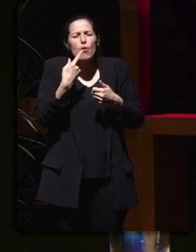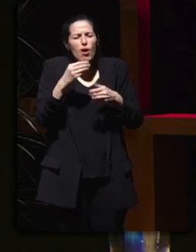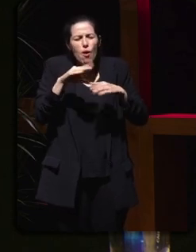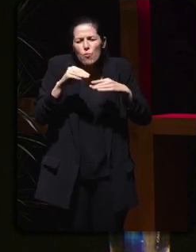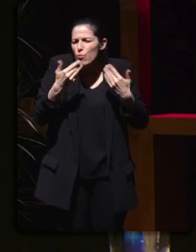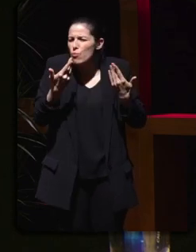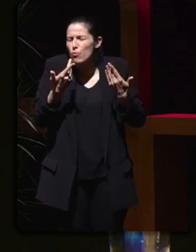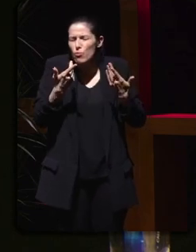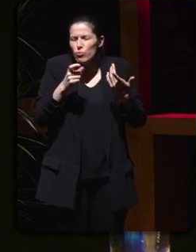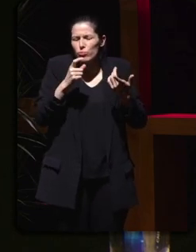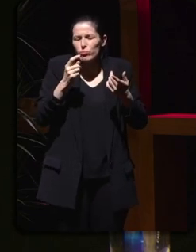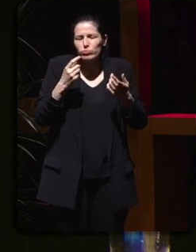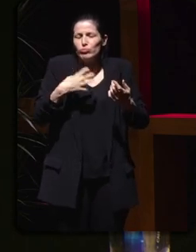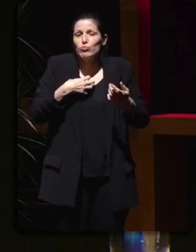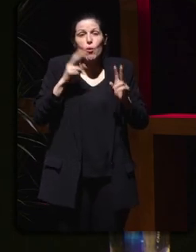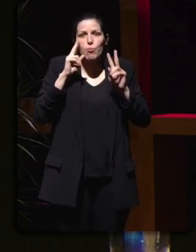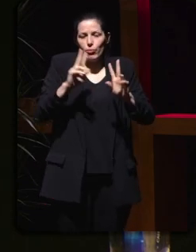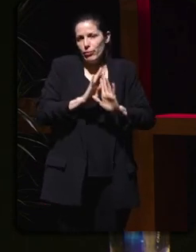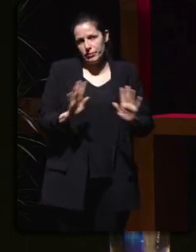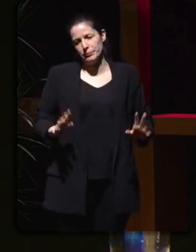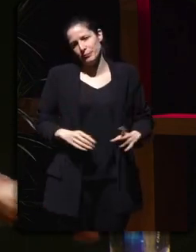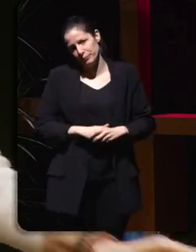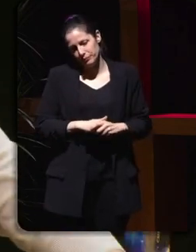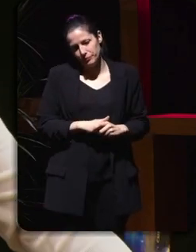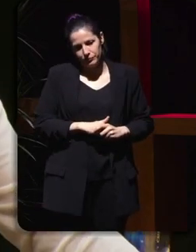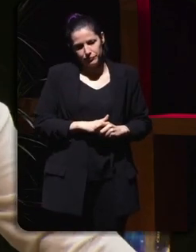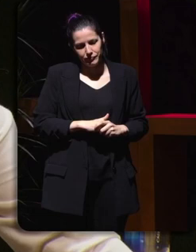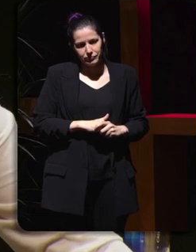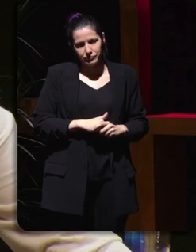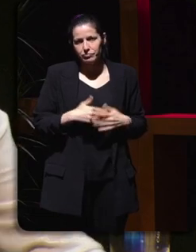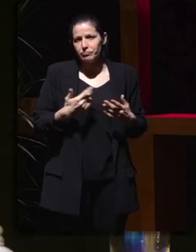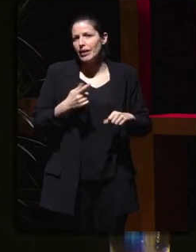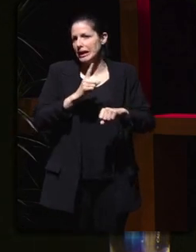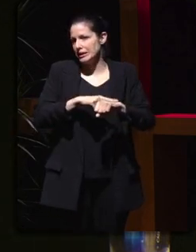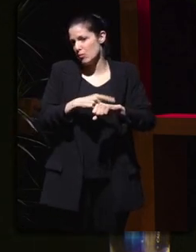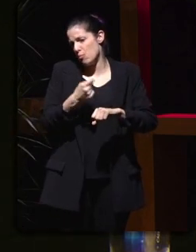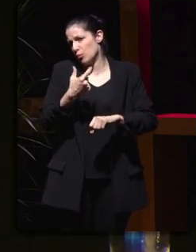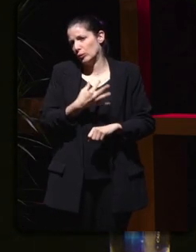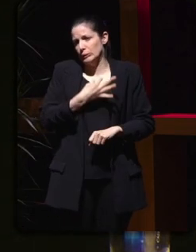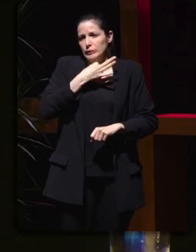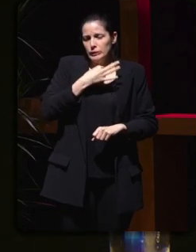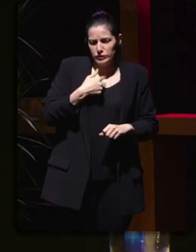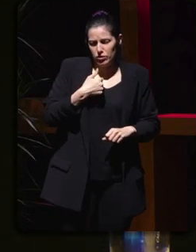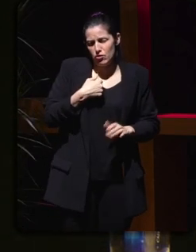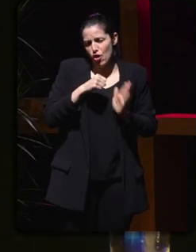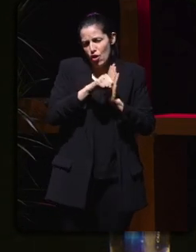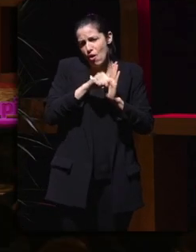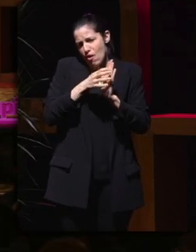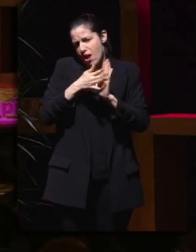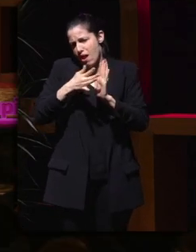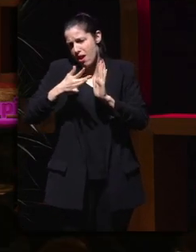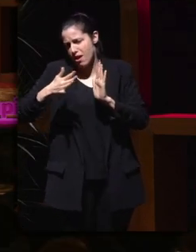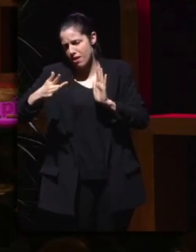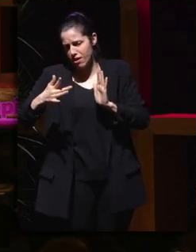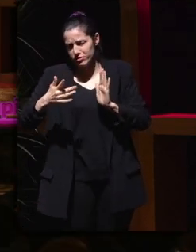ver Así que como voy un poco mal de tiempo porque me enrollo mucho y os